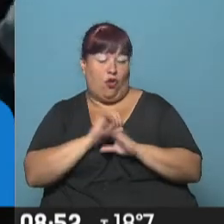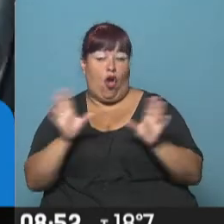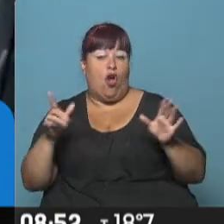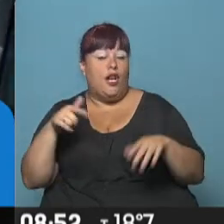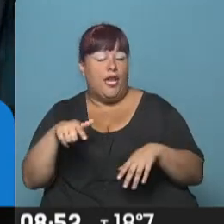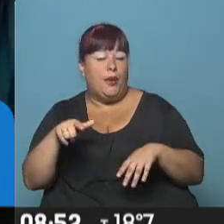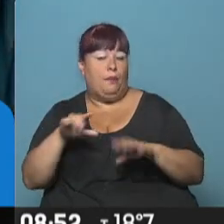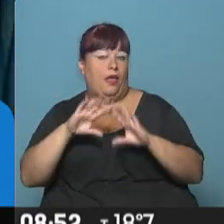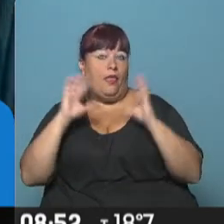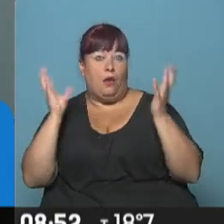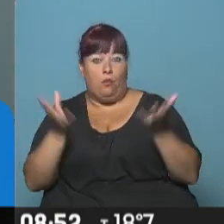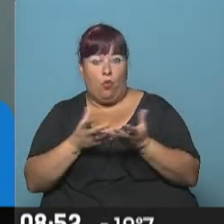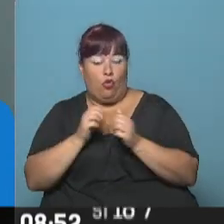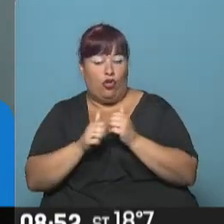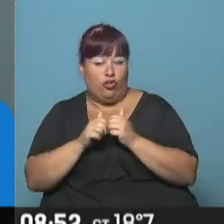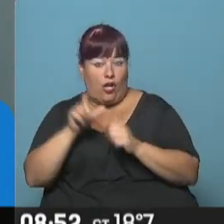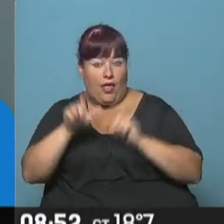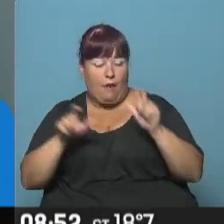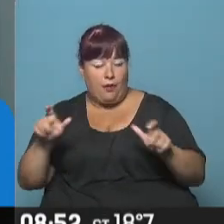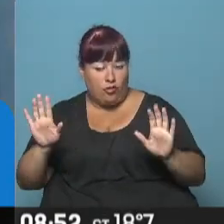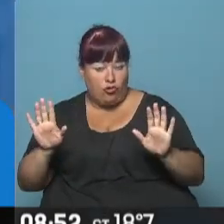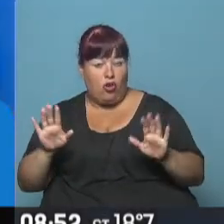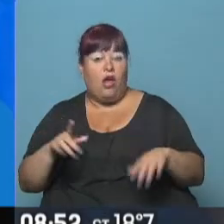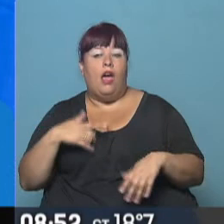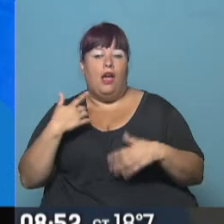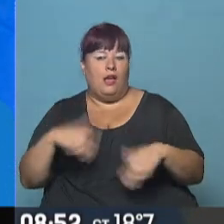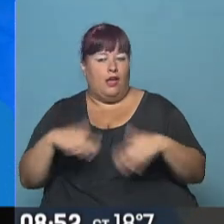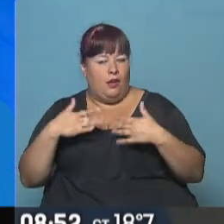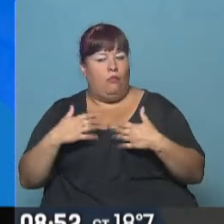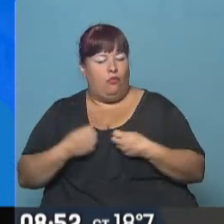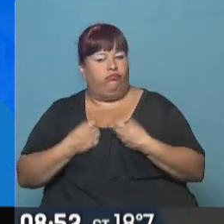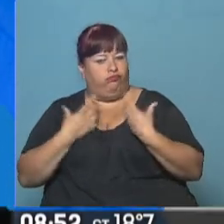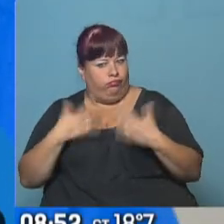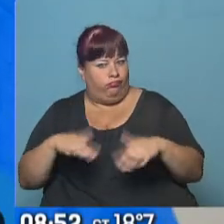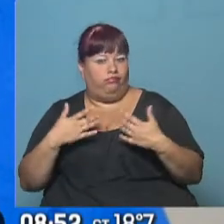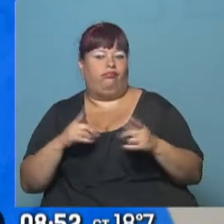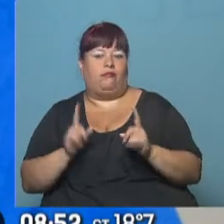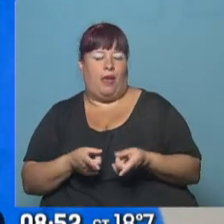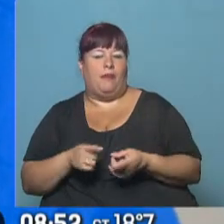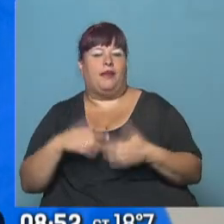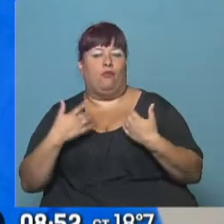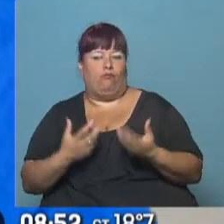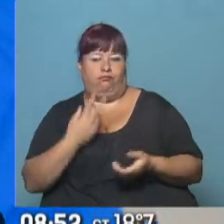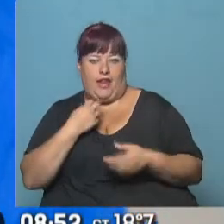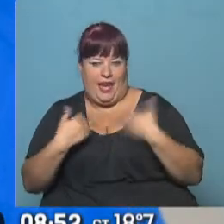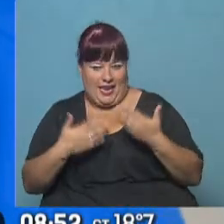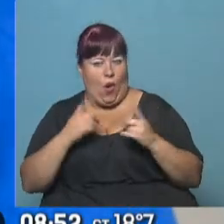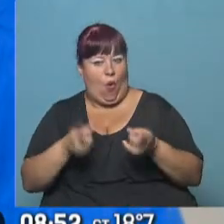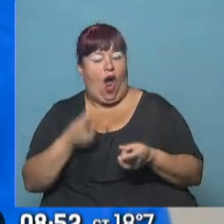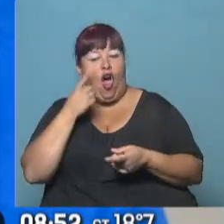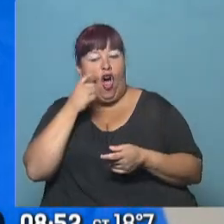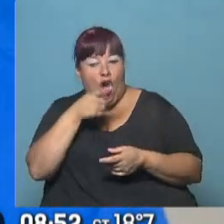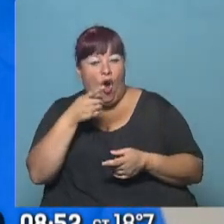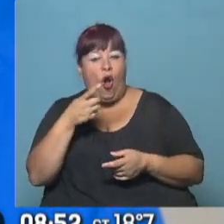a uno de los grandes horrores de la historia humana, y que con muy motivado y con mucha energía, a pesar de ser un